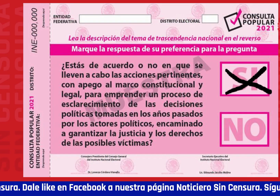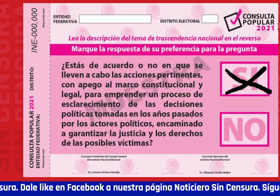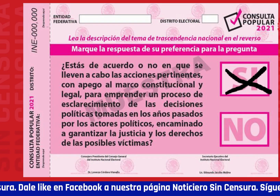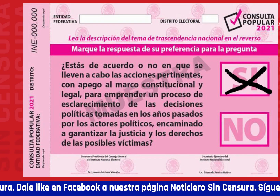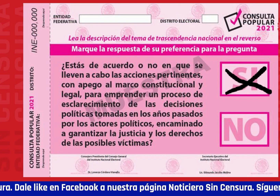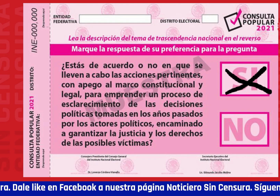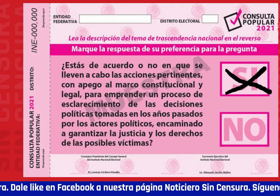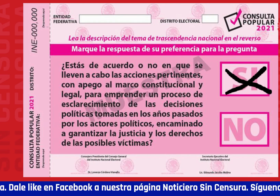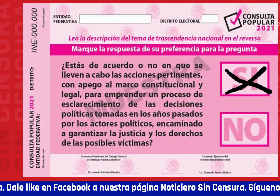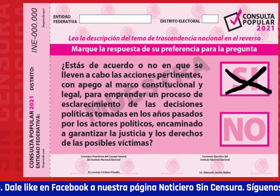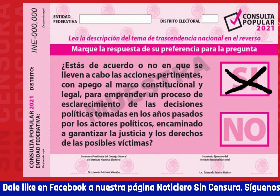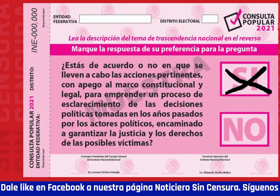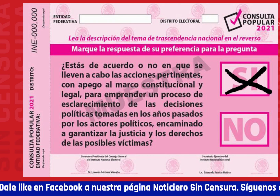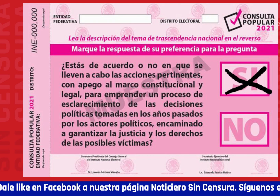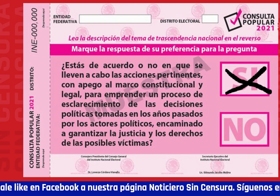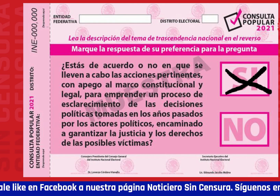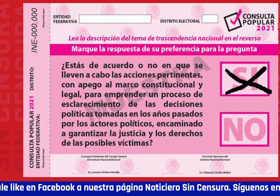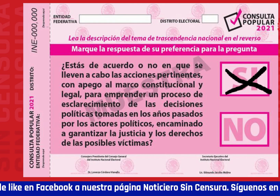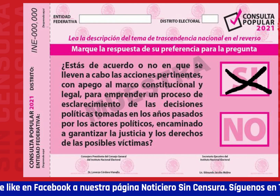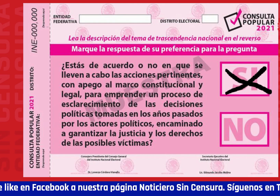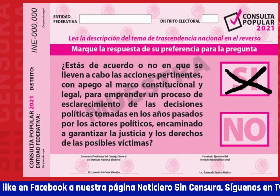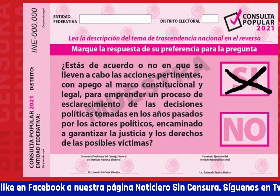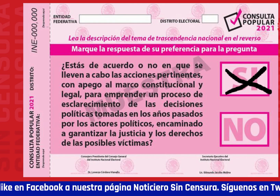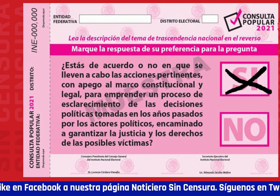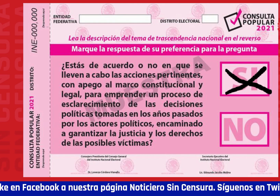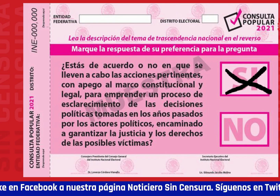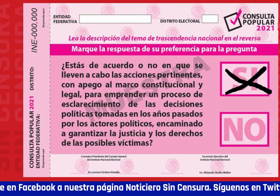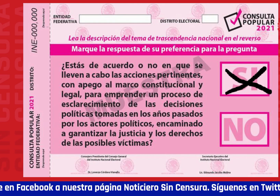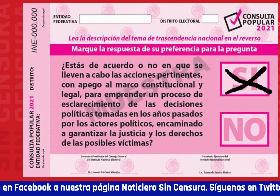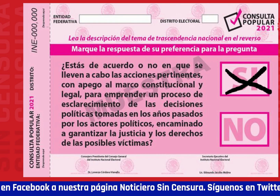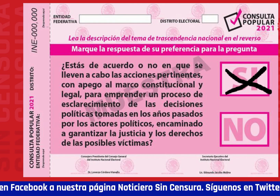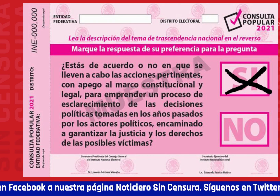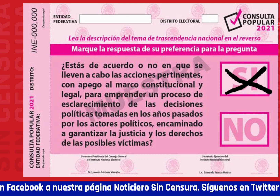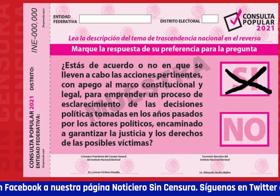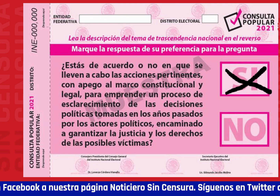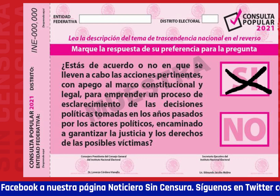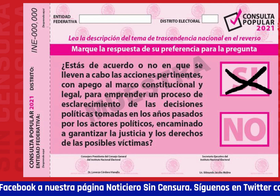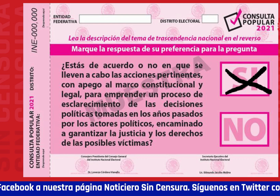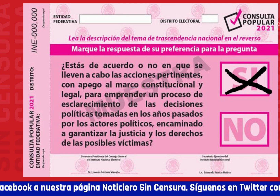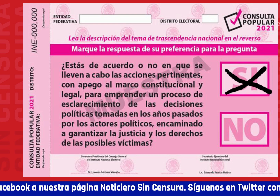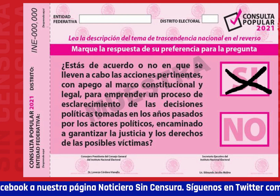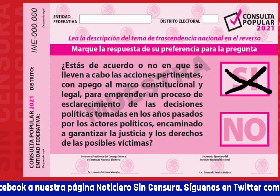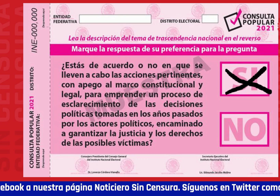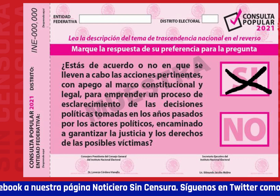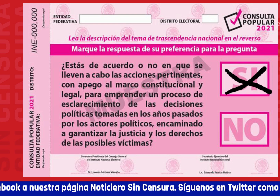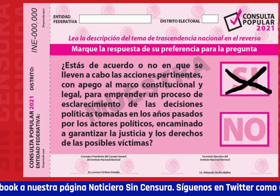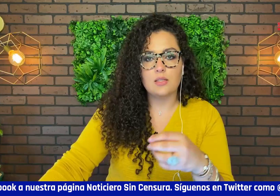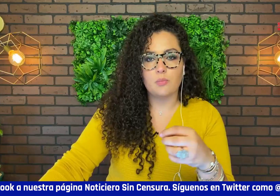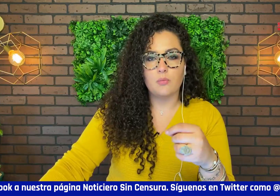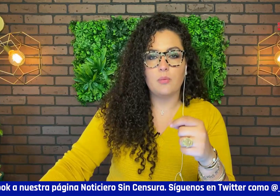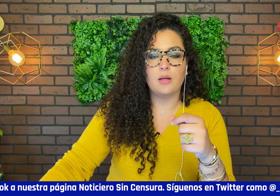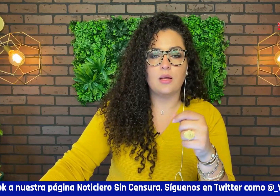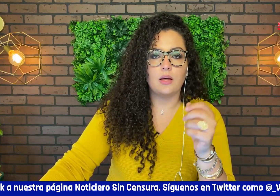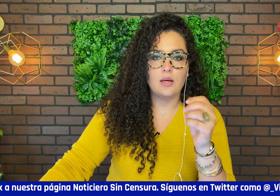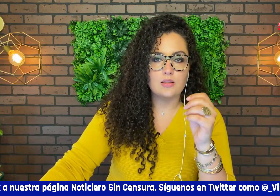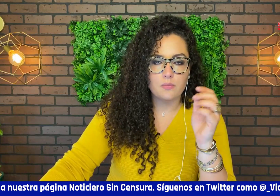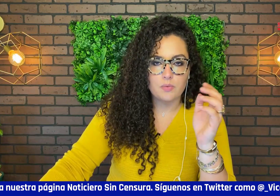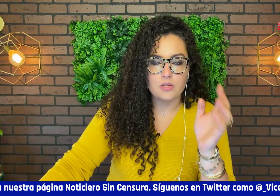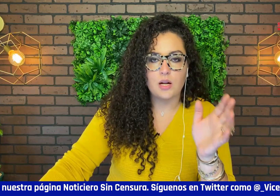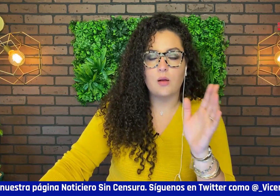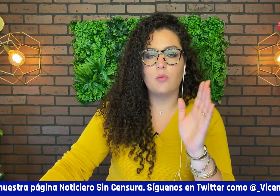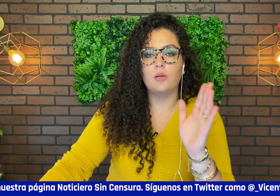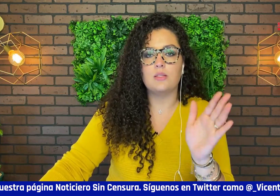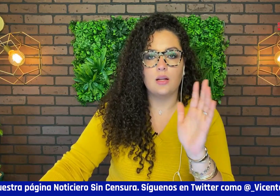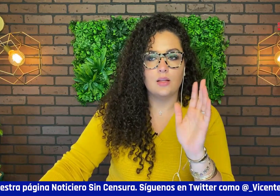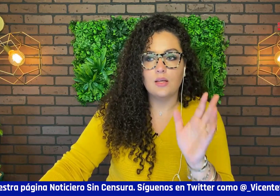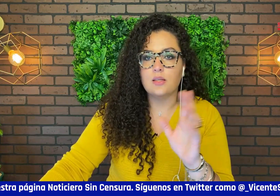reducen las posibilidades de que gente informada participe en la consulta popular. Y se comenzó en redes sociales a promover que se